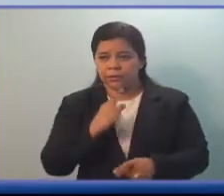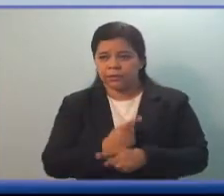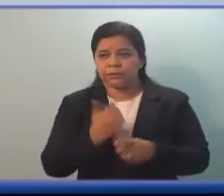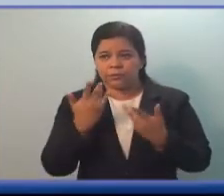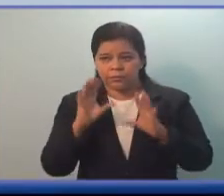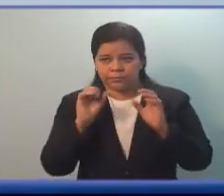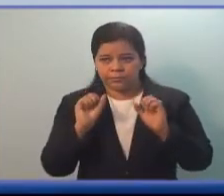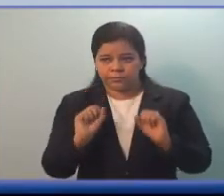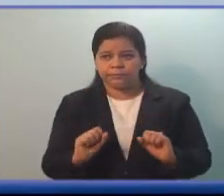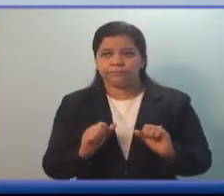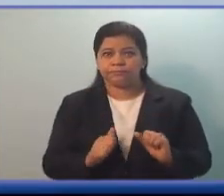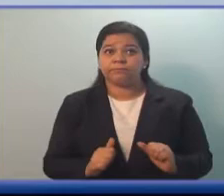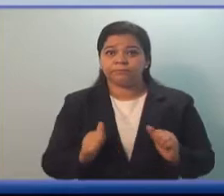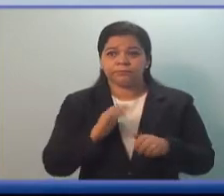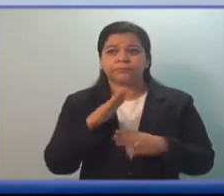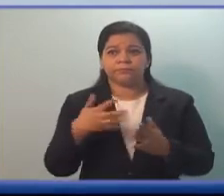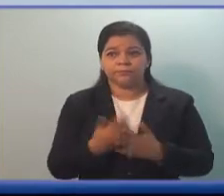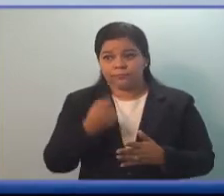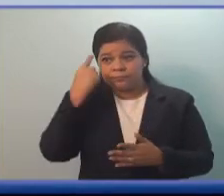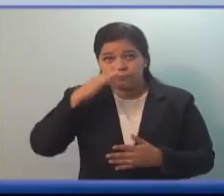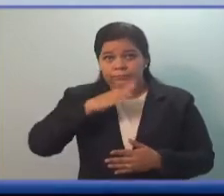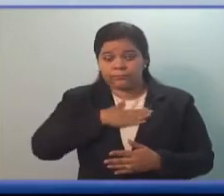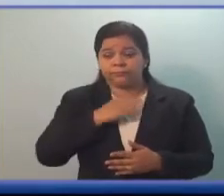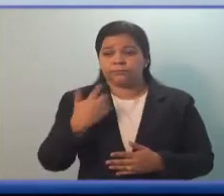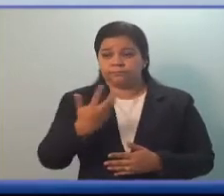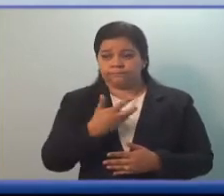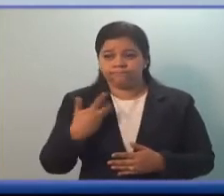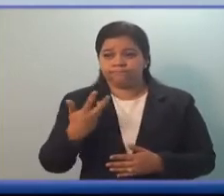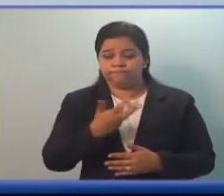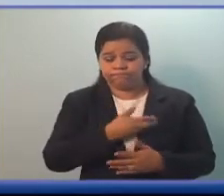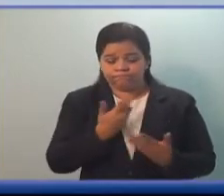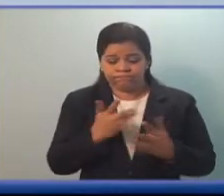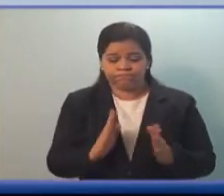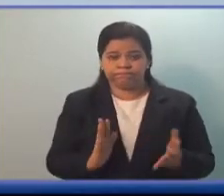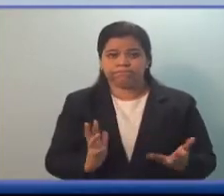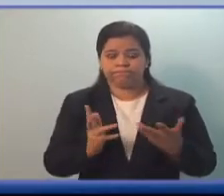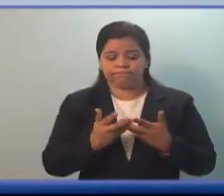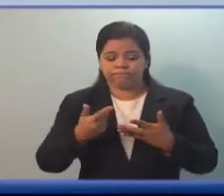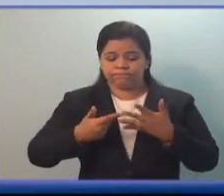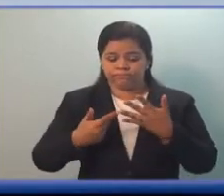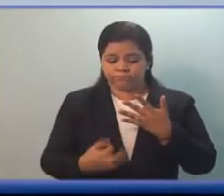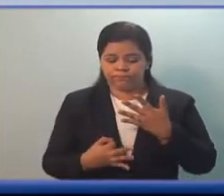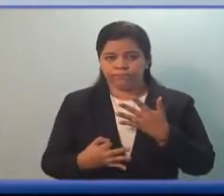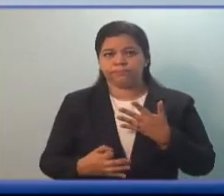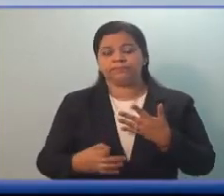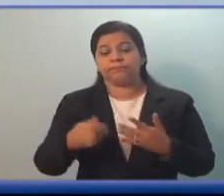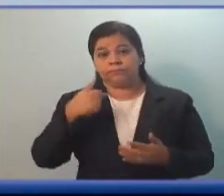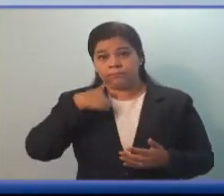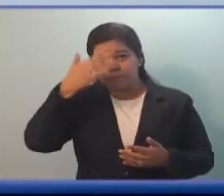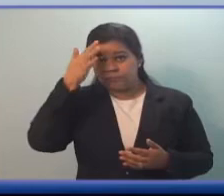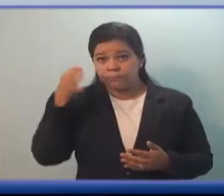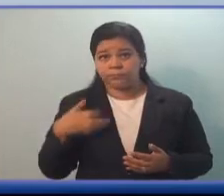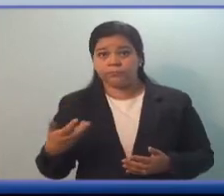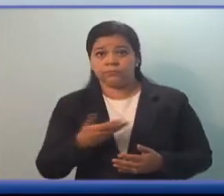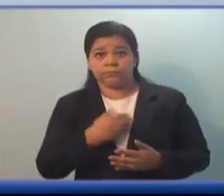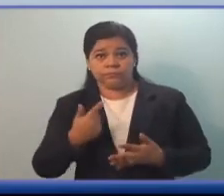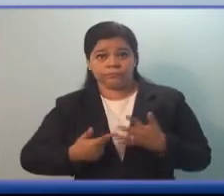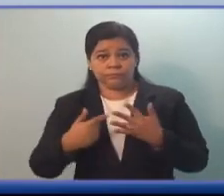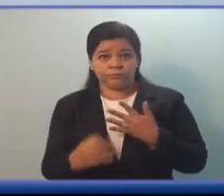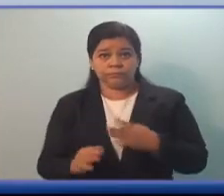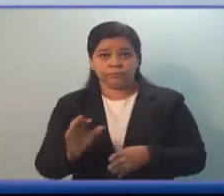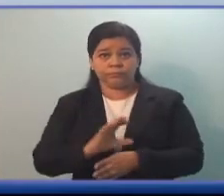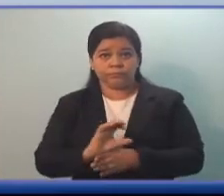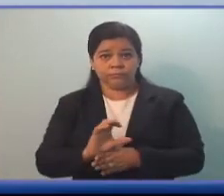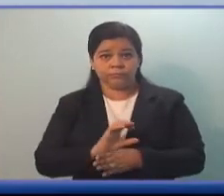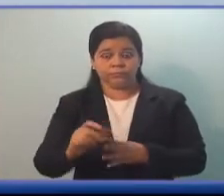el equipo. Entonces, para mí eso tiene que estar también definido en la ley. Y por eso creo que tenemos una ley de la carrera judicial que